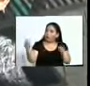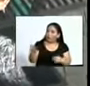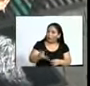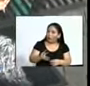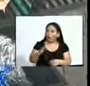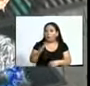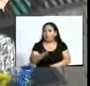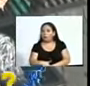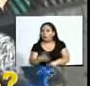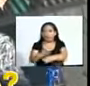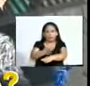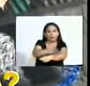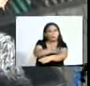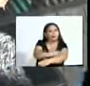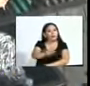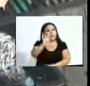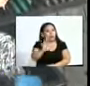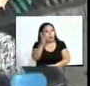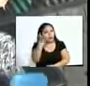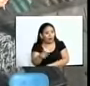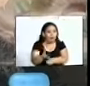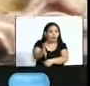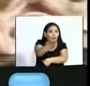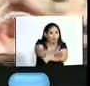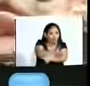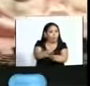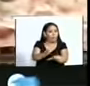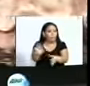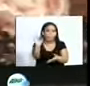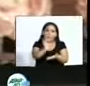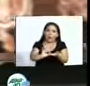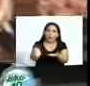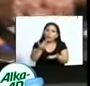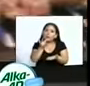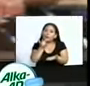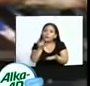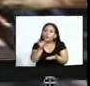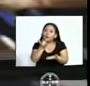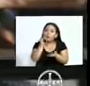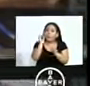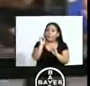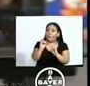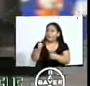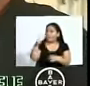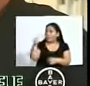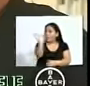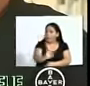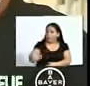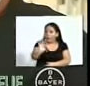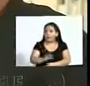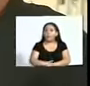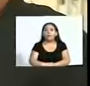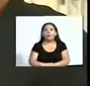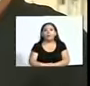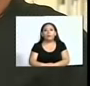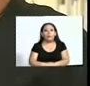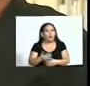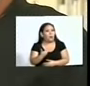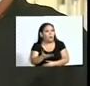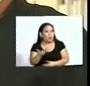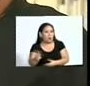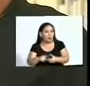desde 5 días antes para lograr un marinado 5 estrellas. Lleva diferentes cosas,